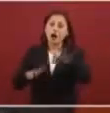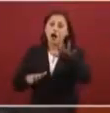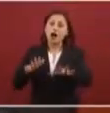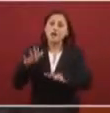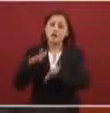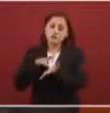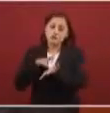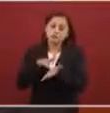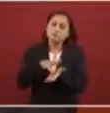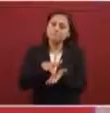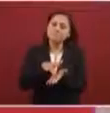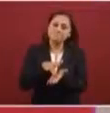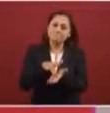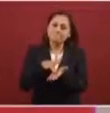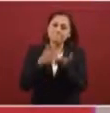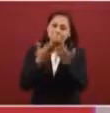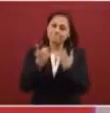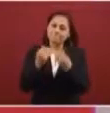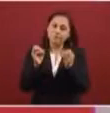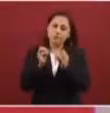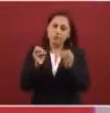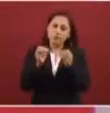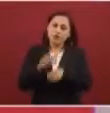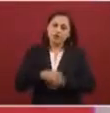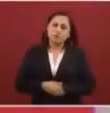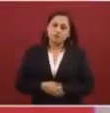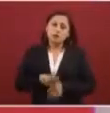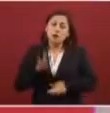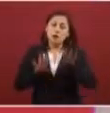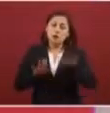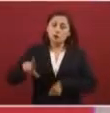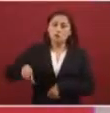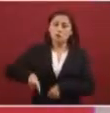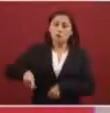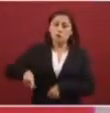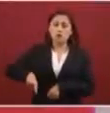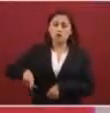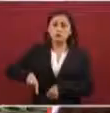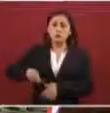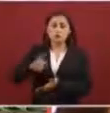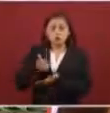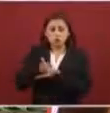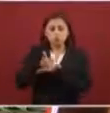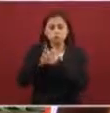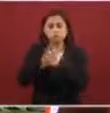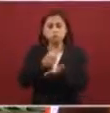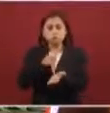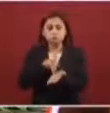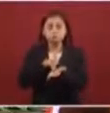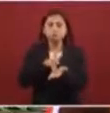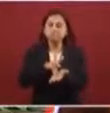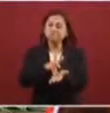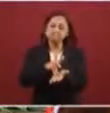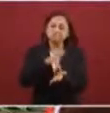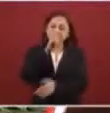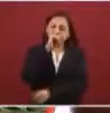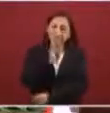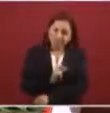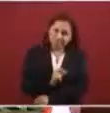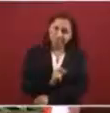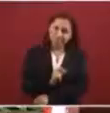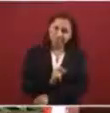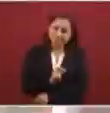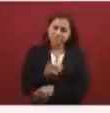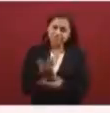merecen de parte del gobierno, y el respaldo, el apoyo principal